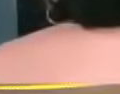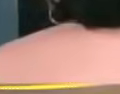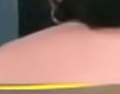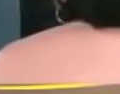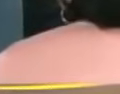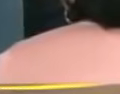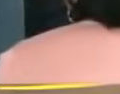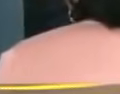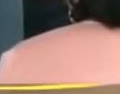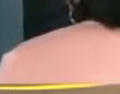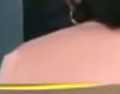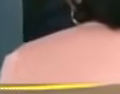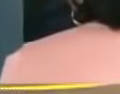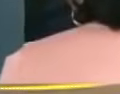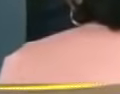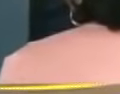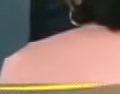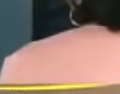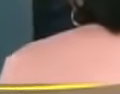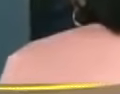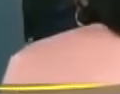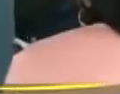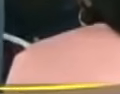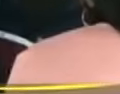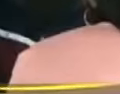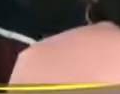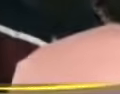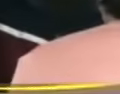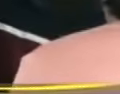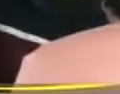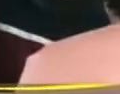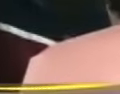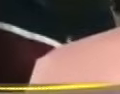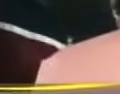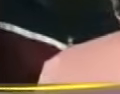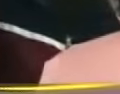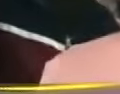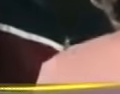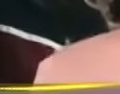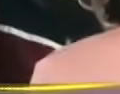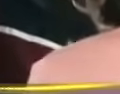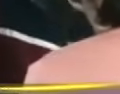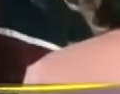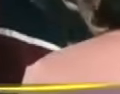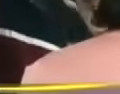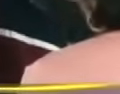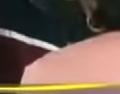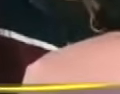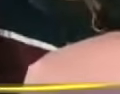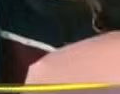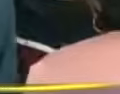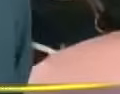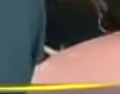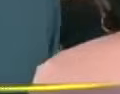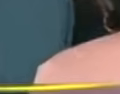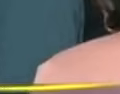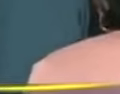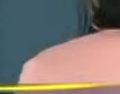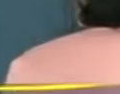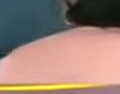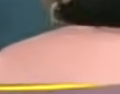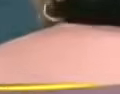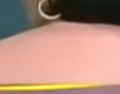donde con la llegada del comandante eterno Hugo Chávez al poder político se daba entonces el paso de la refundación de la República para dar